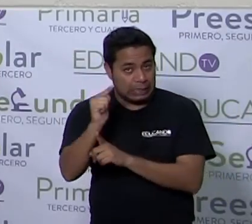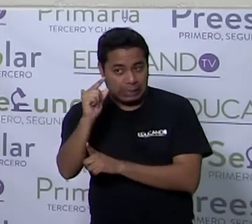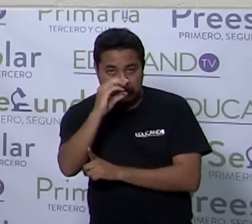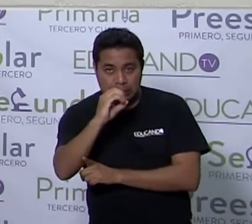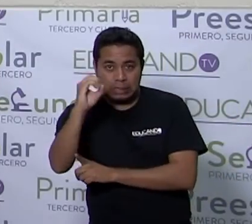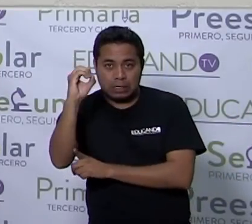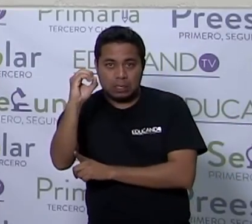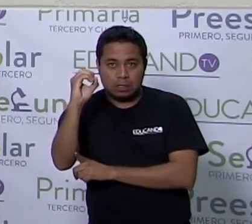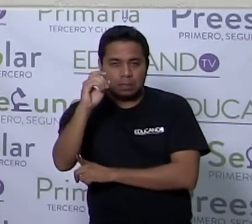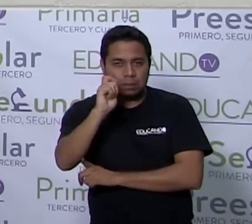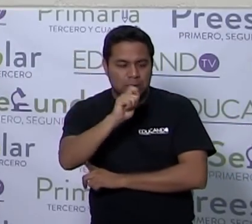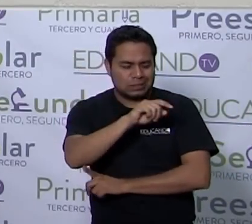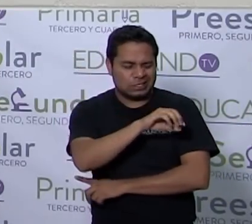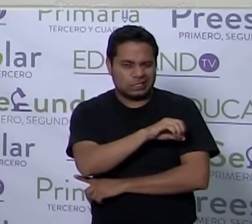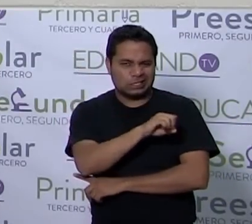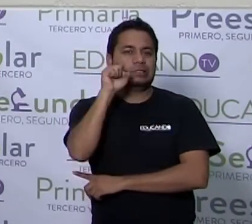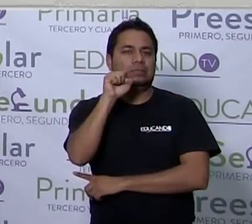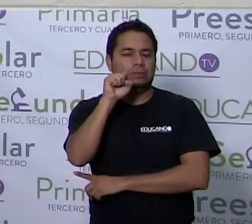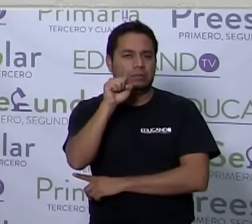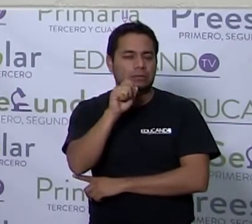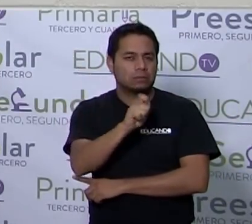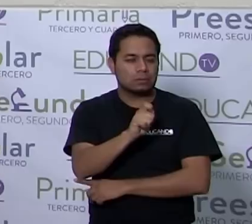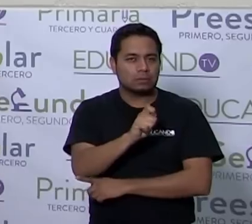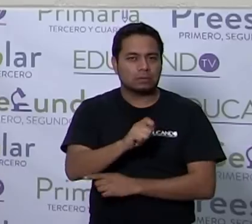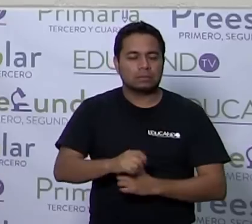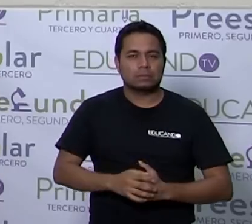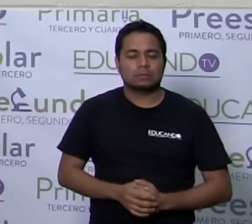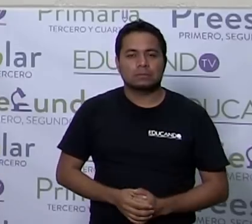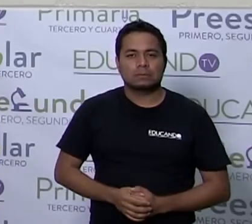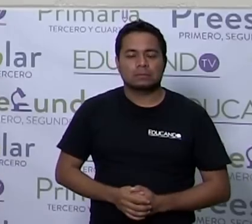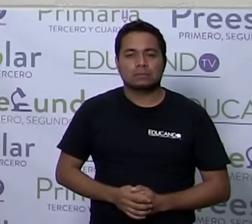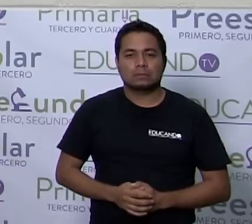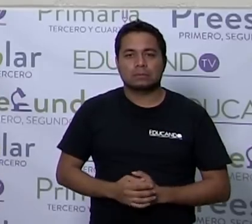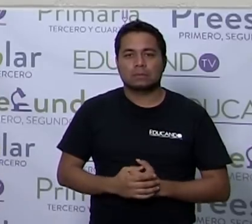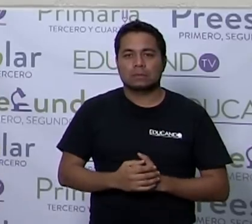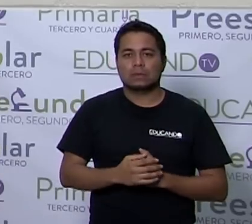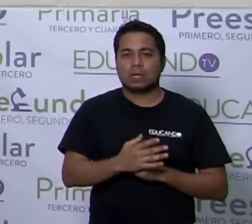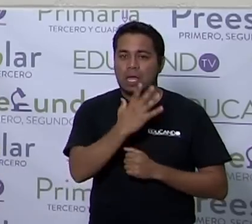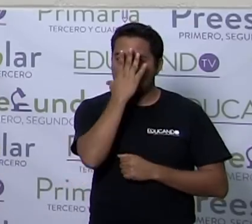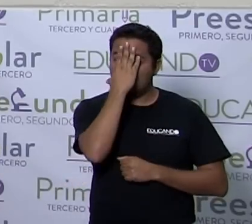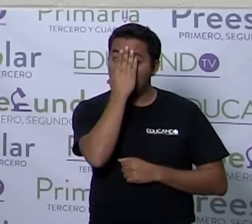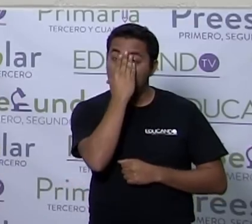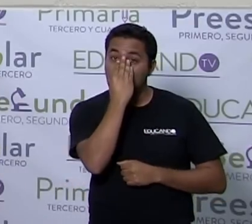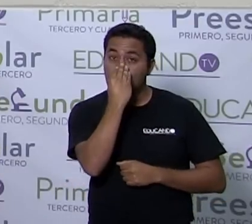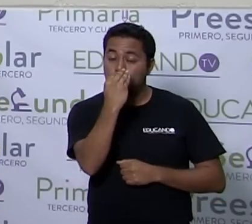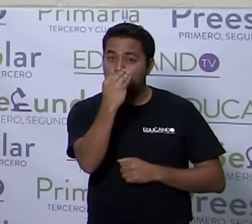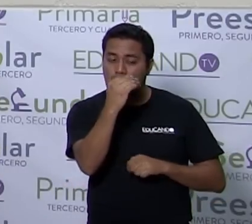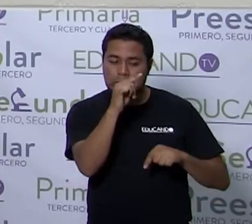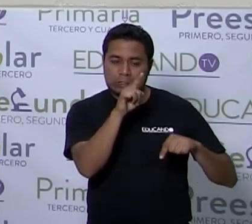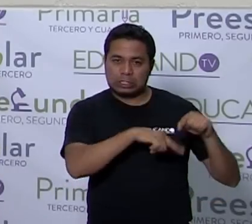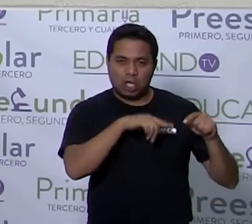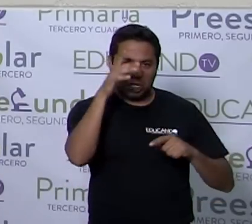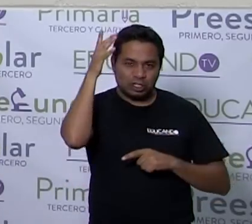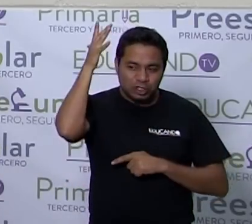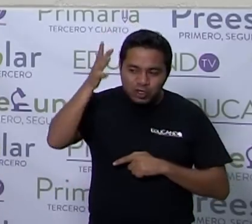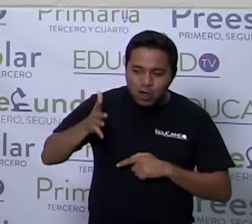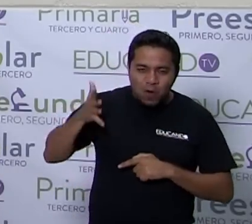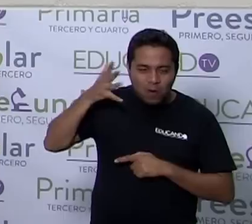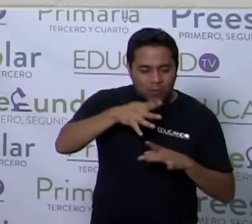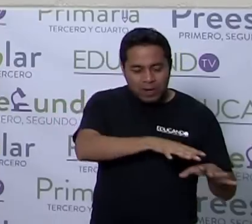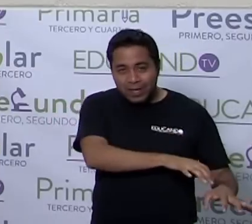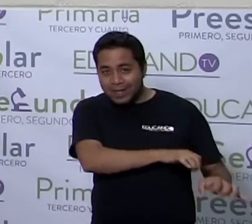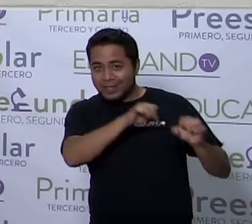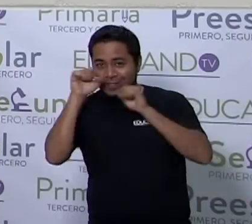se llevó un presente. Pudo quitarle la sombra al lobo y ésta le recordaría